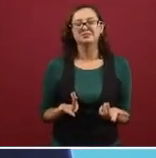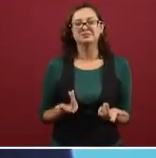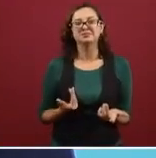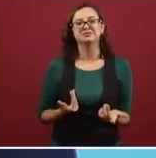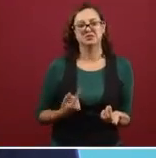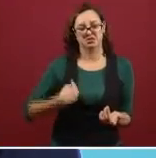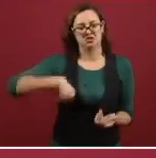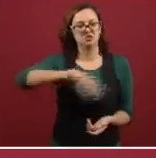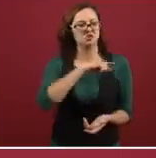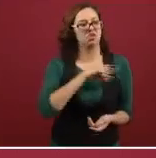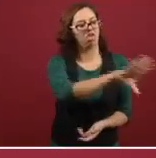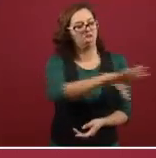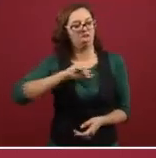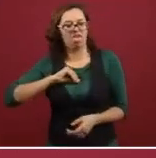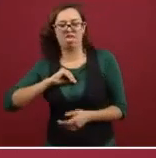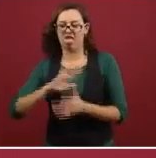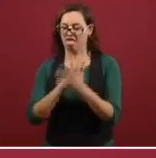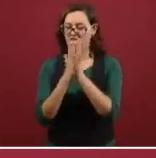cambiar.